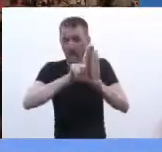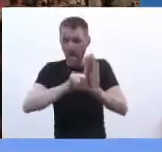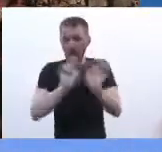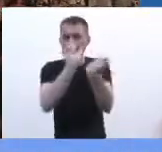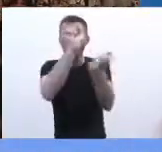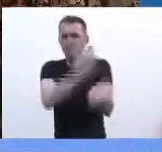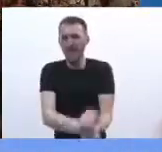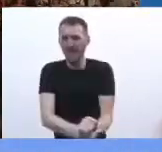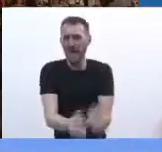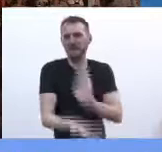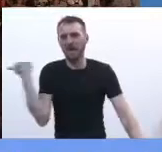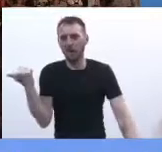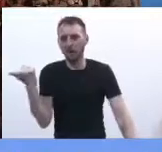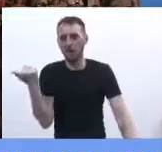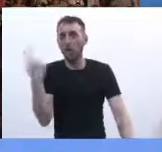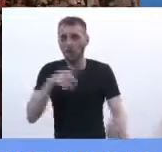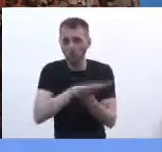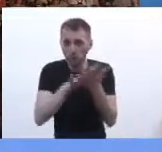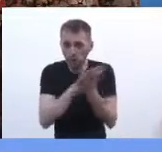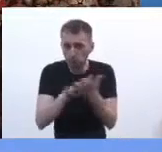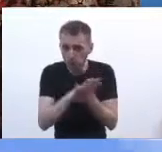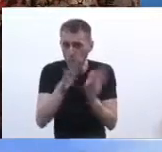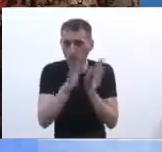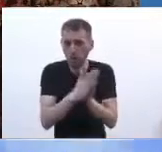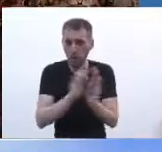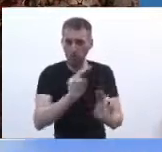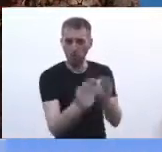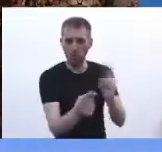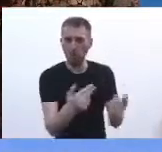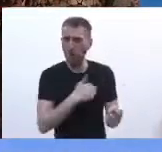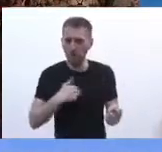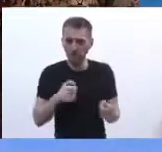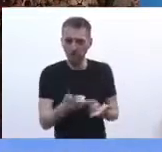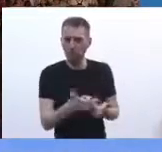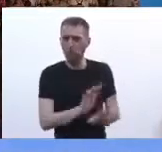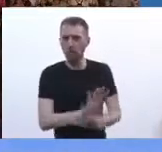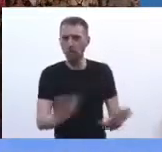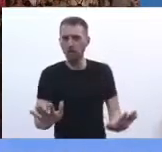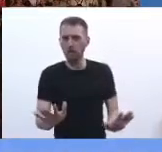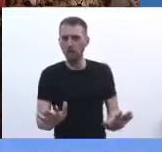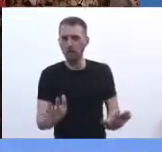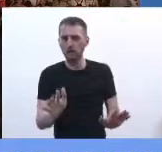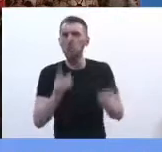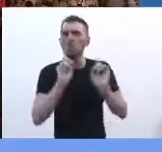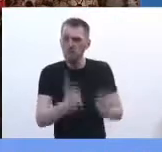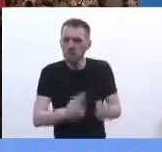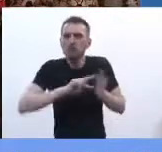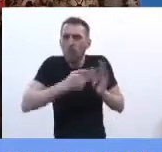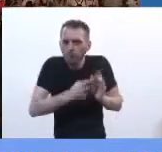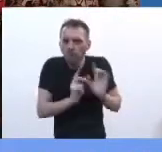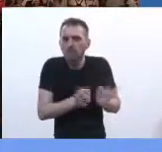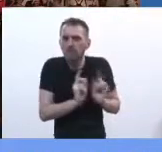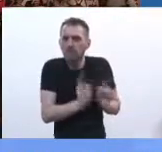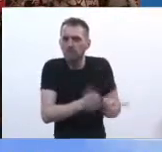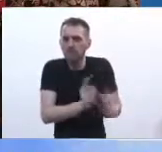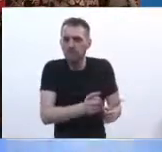resolvió el problema de la mortalidad materna no lo resolvieron siguen con ese mismo problema